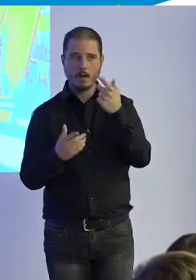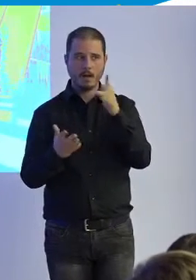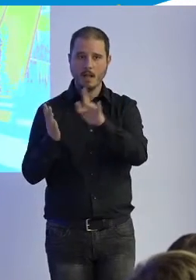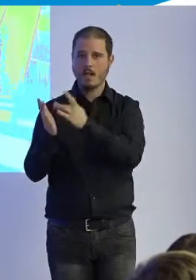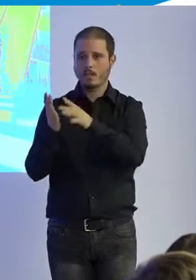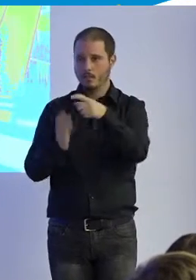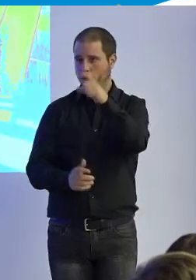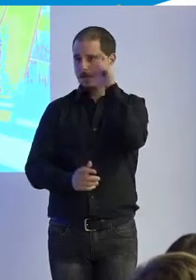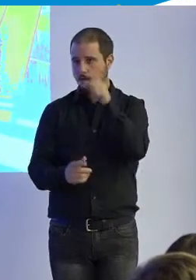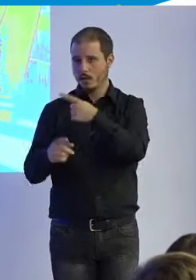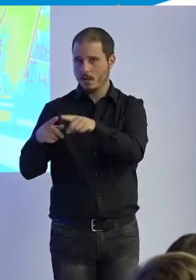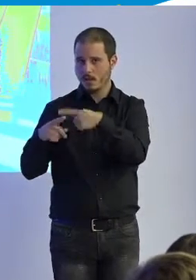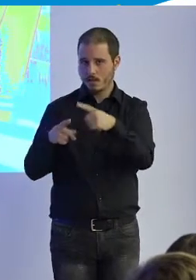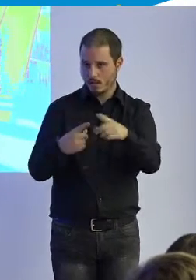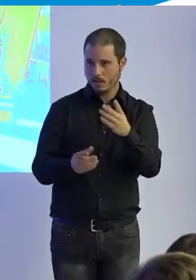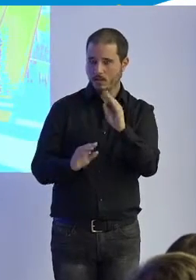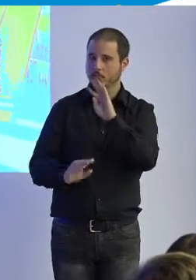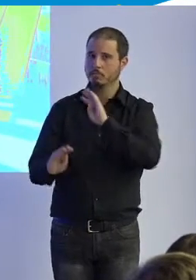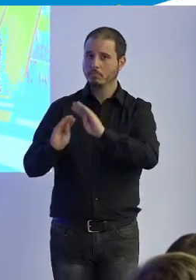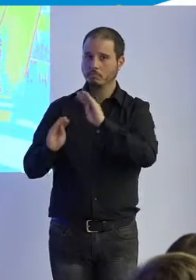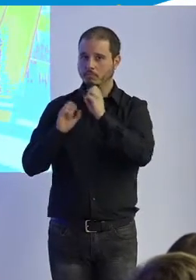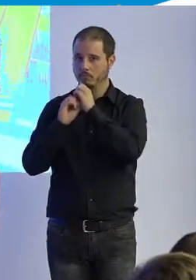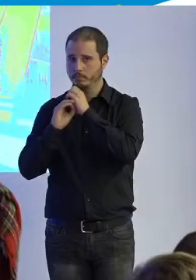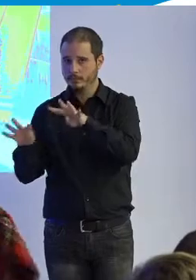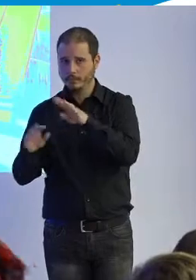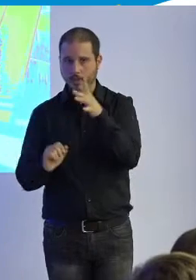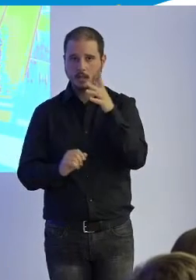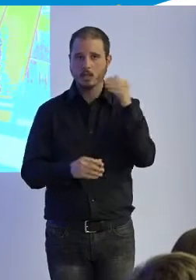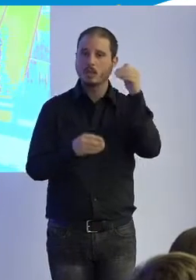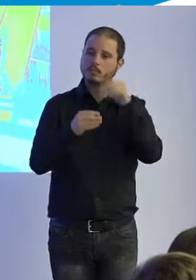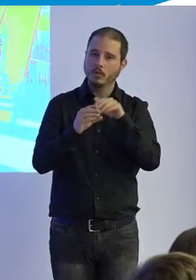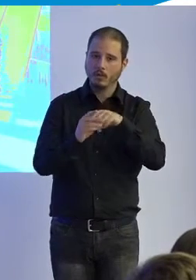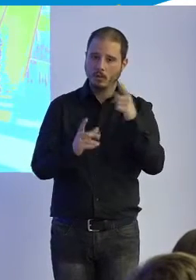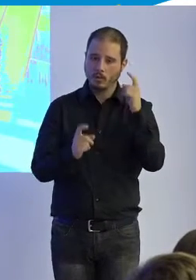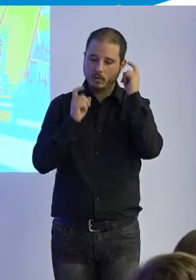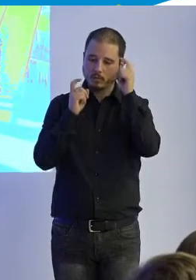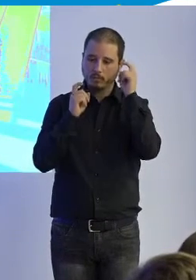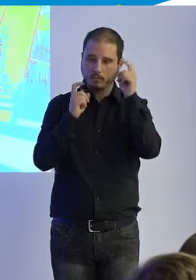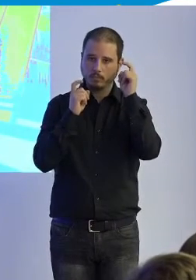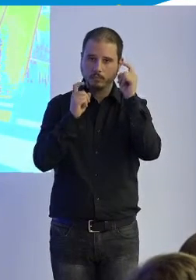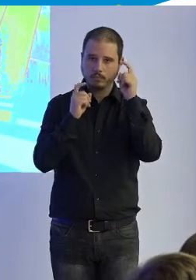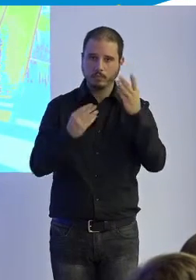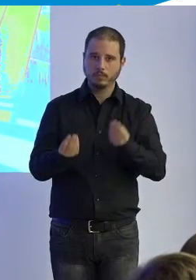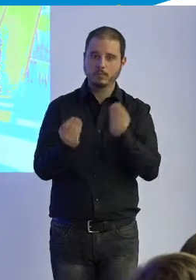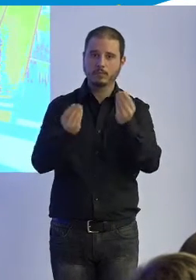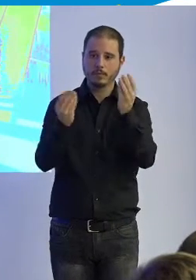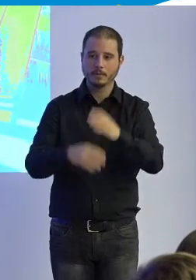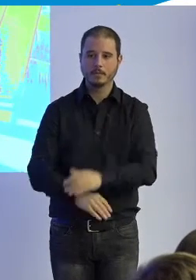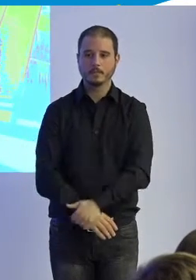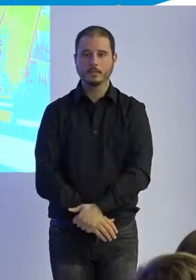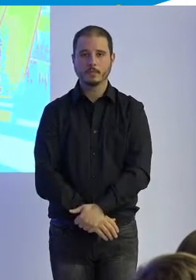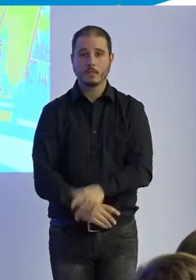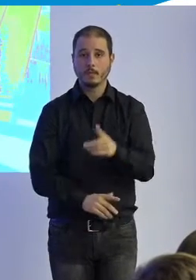sea, digamos, de aplicación masiva. Contenidos, se está ahí en ello. La pregunta es, ¿y